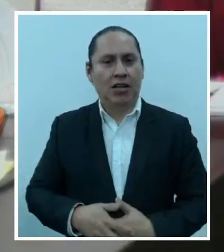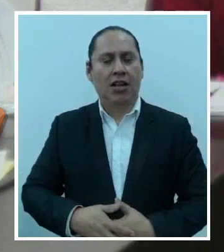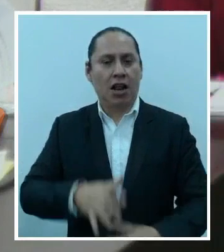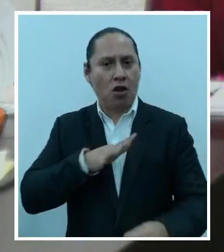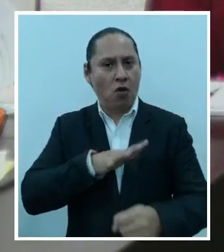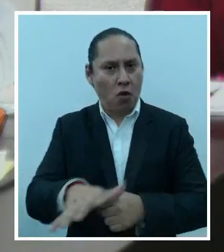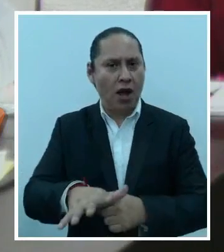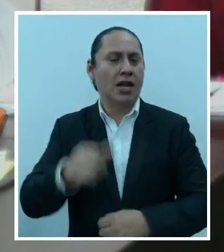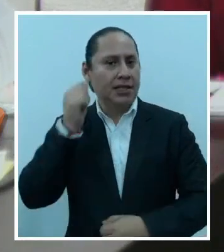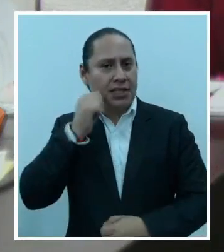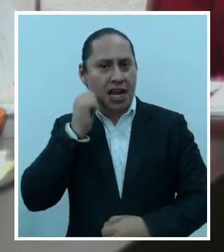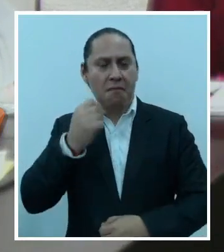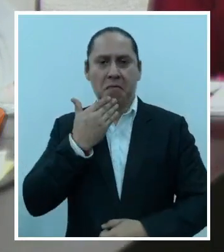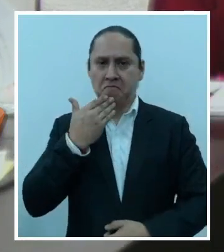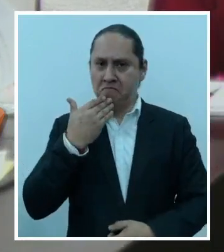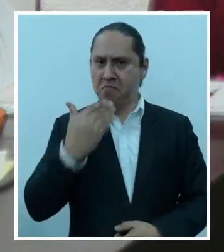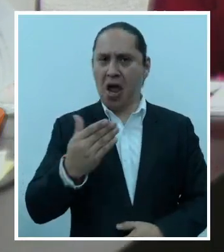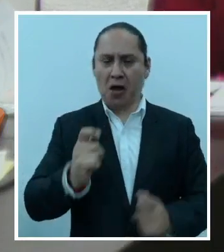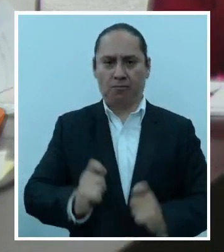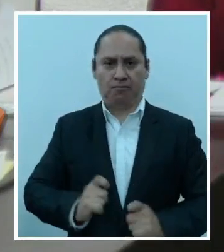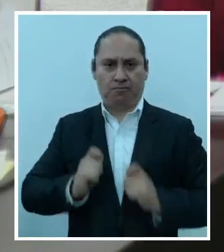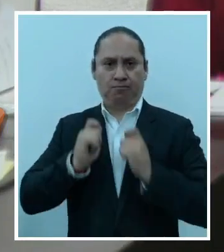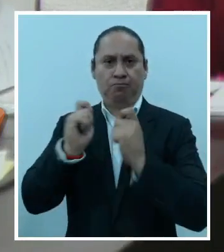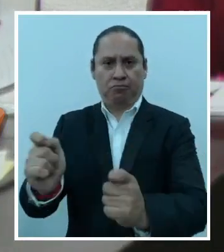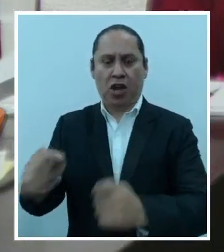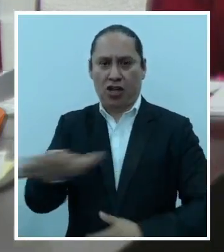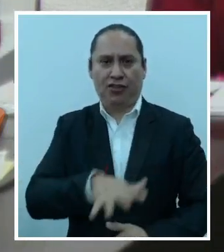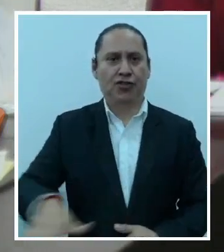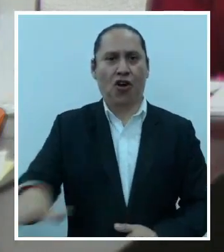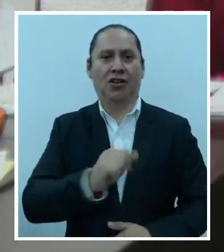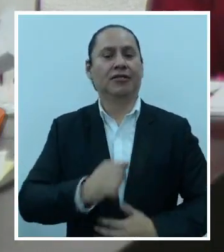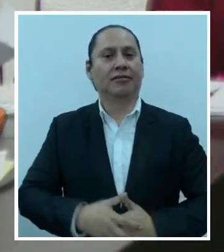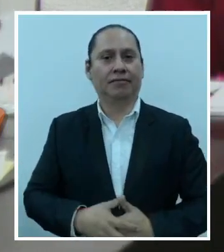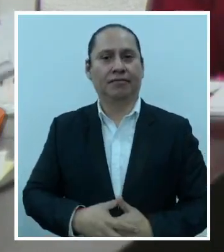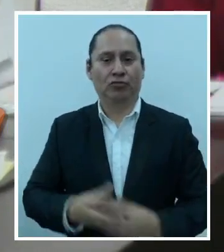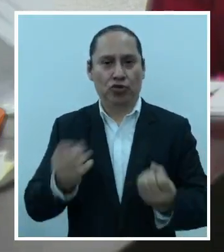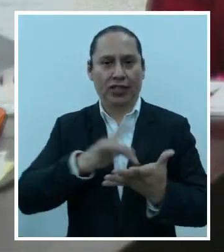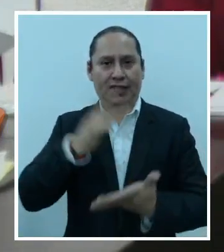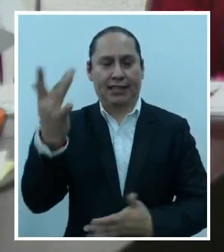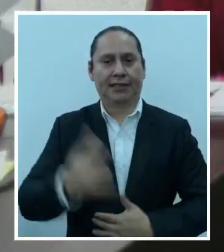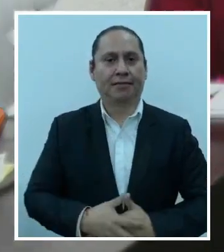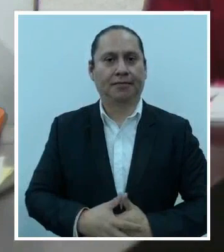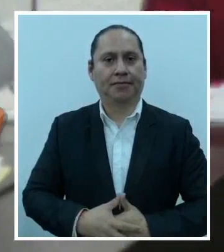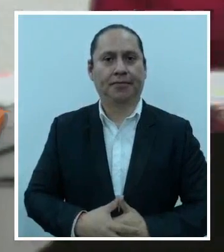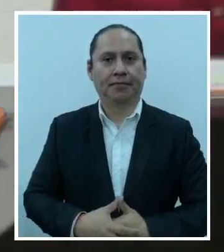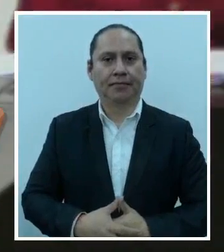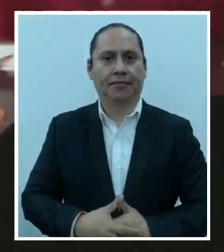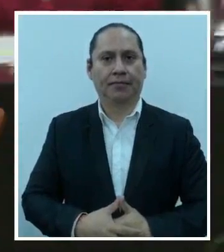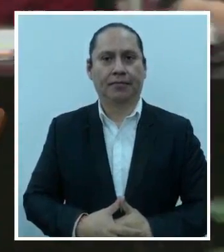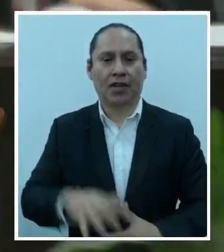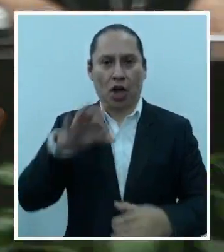el cual será En beneficio de las familias de nuestros elementos de seguridad pública es cuo diputada